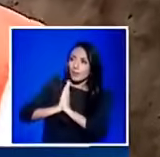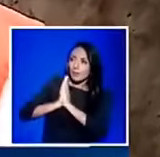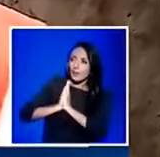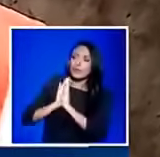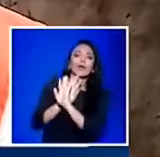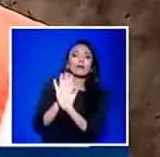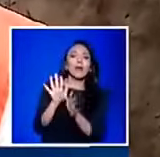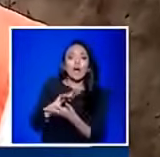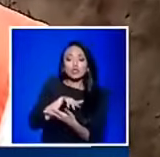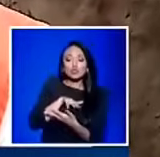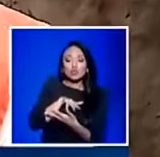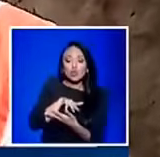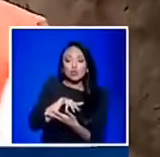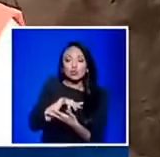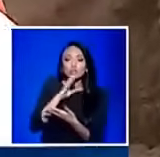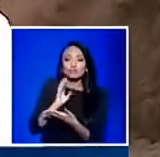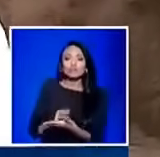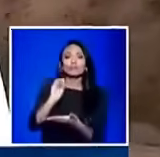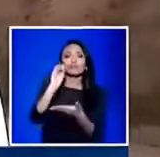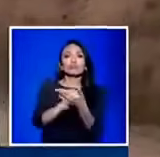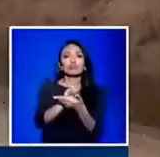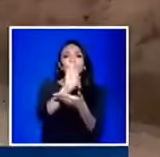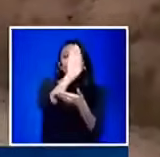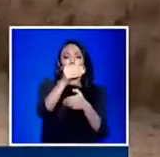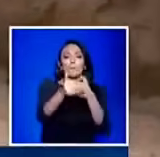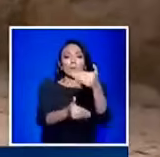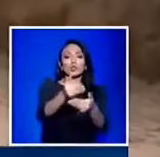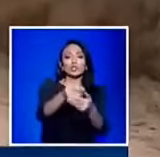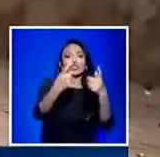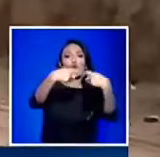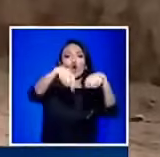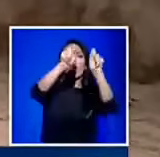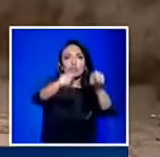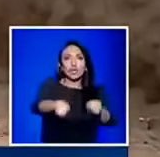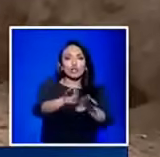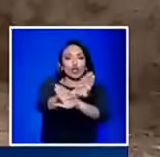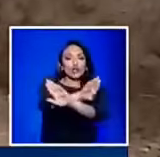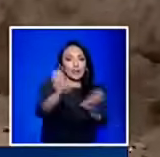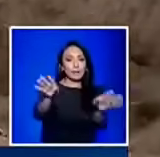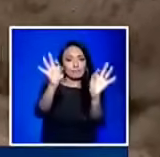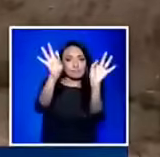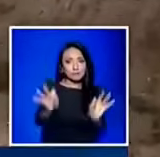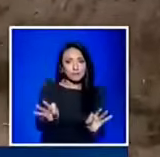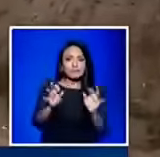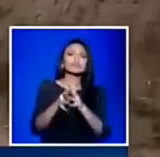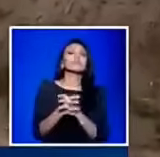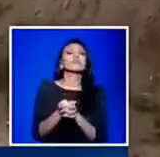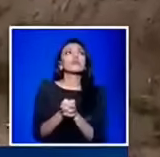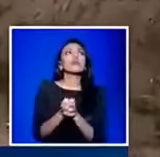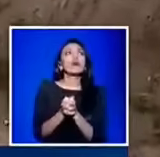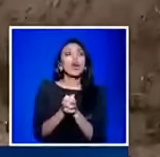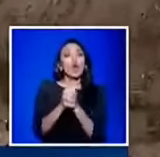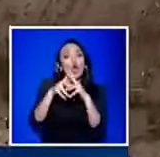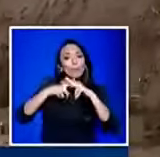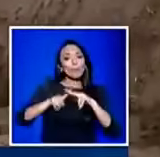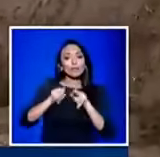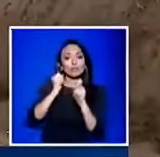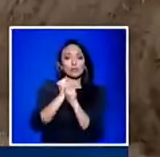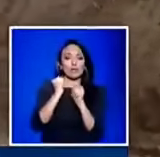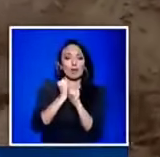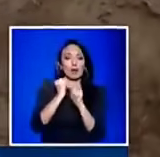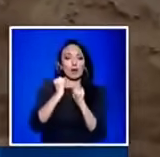para poder subir al portal de compras públicas el proceso de contratación y hoy es una realidad. Se ha empezado la ejecución del